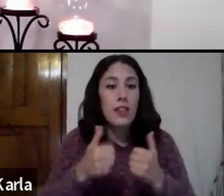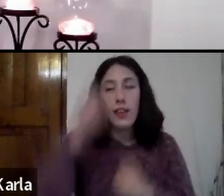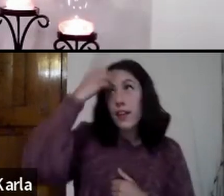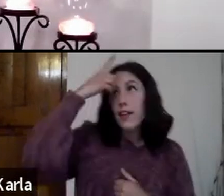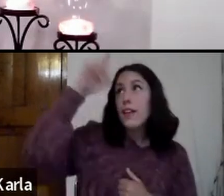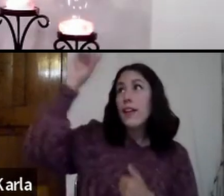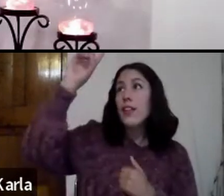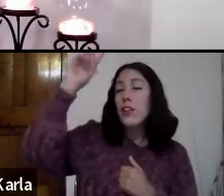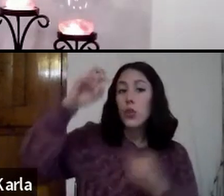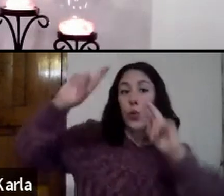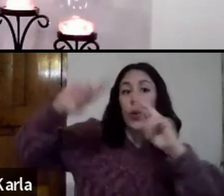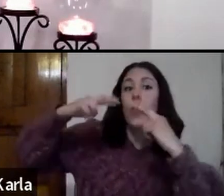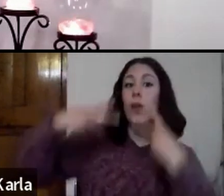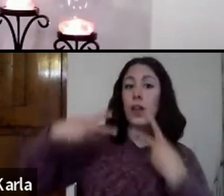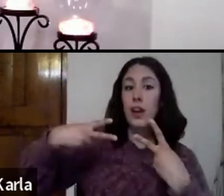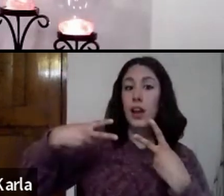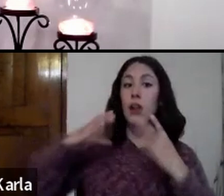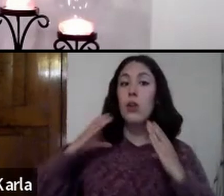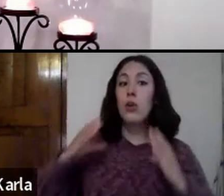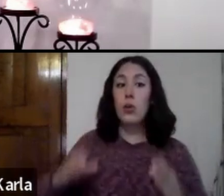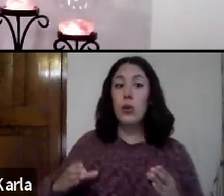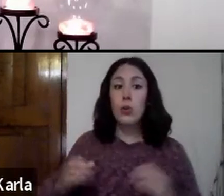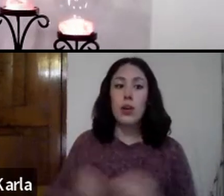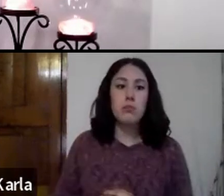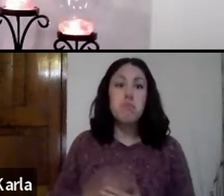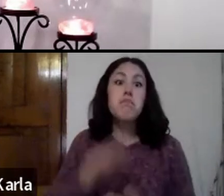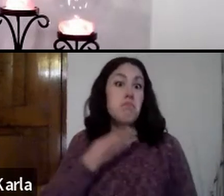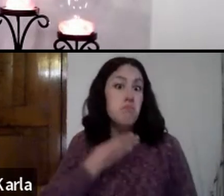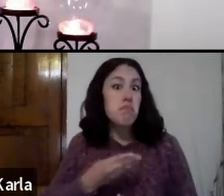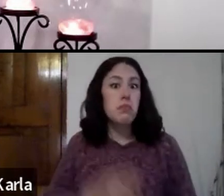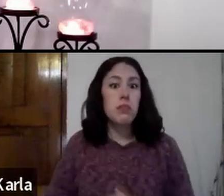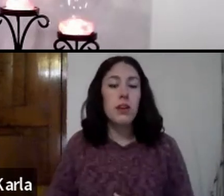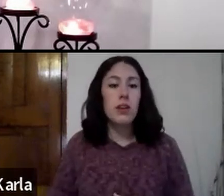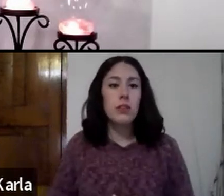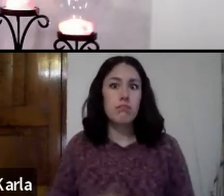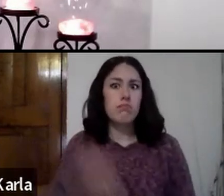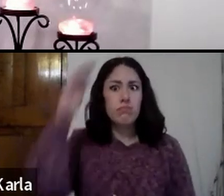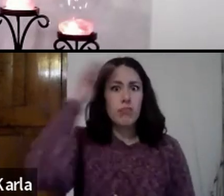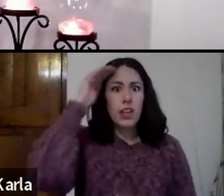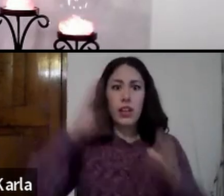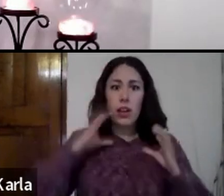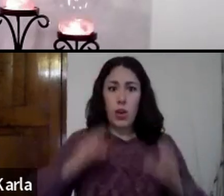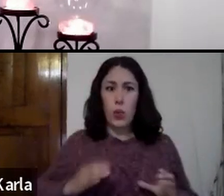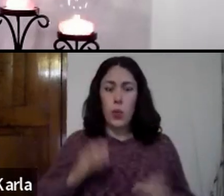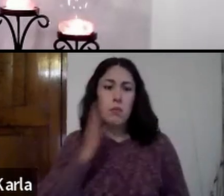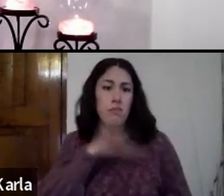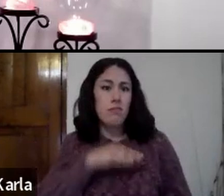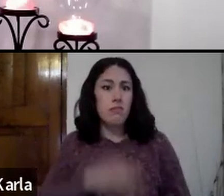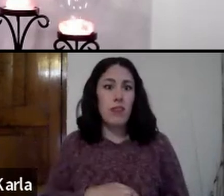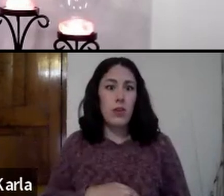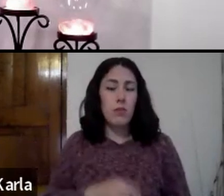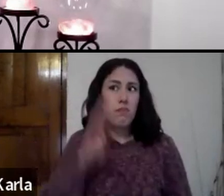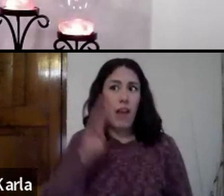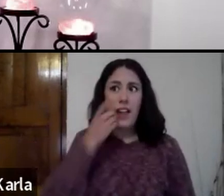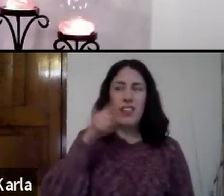él y eso que el cuerpo es malo es casi decirle adiós qué que se equivocó